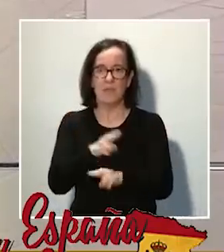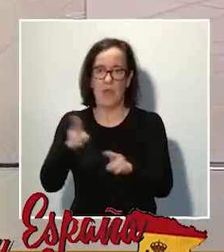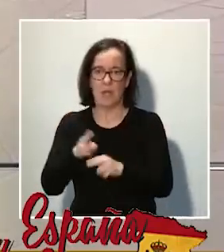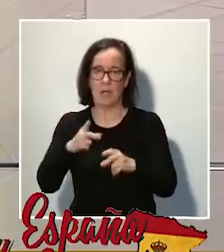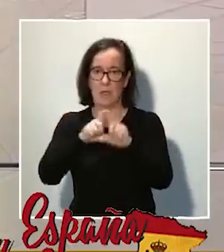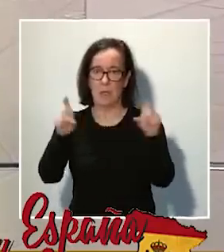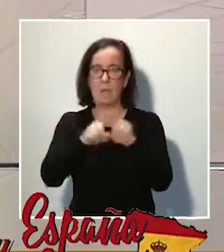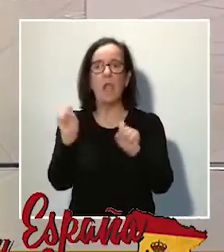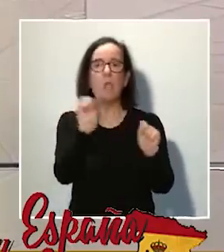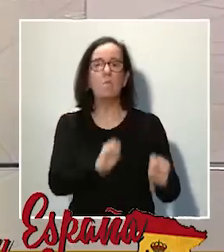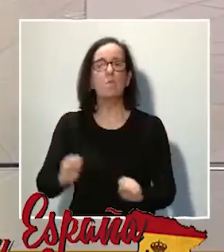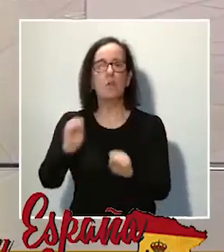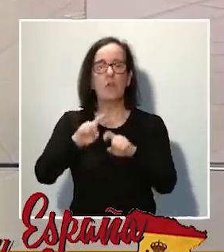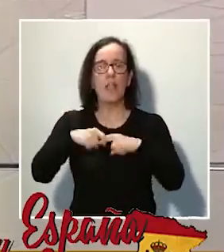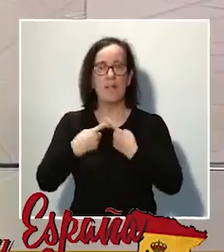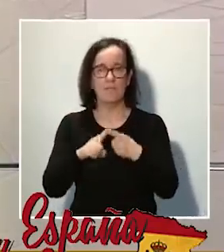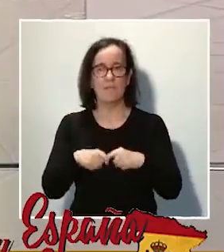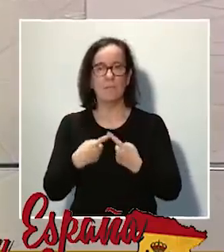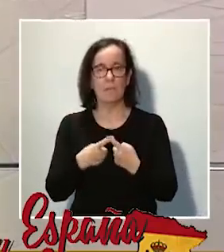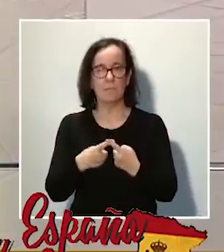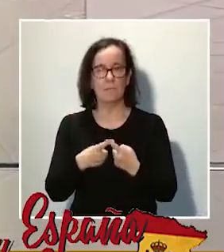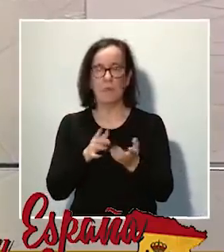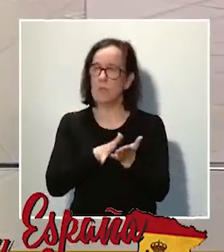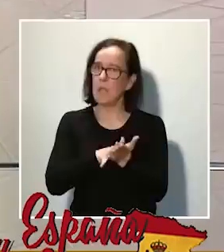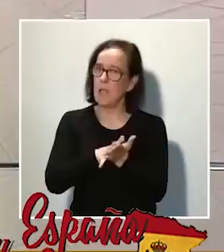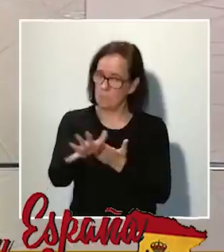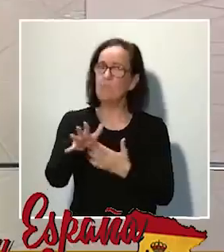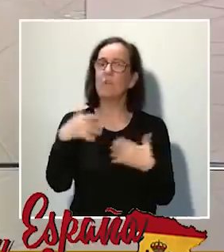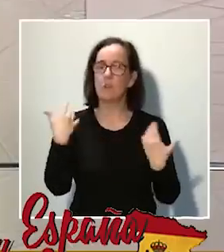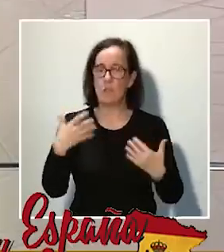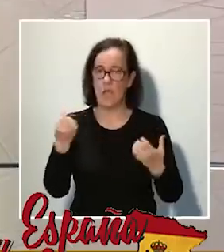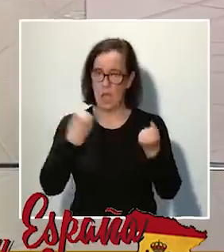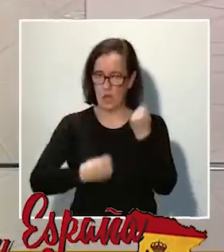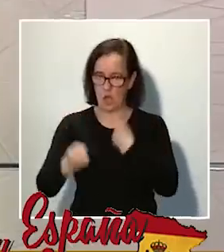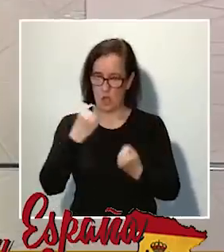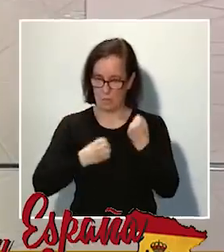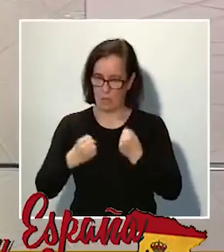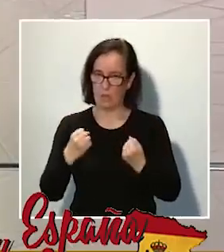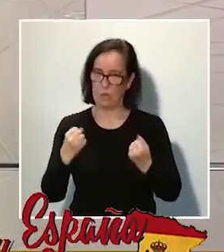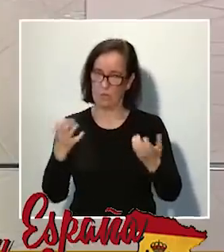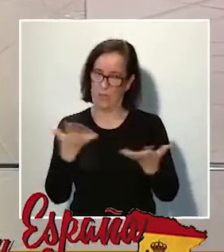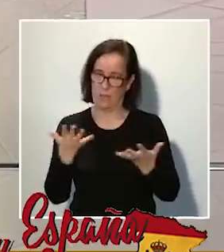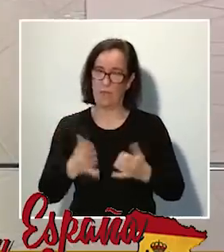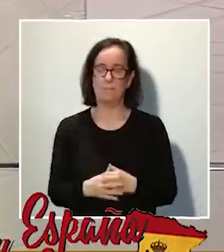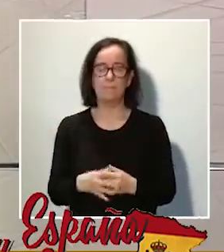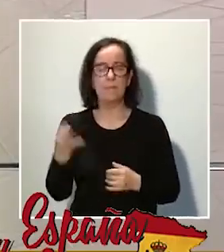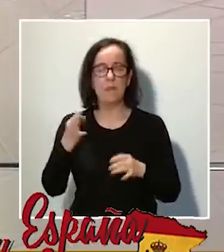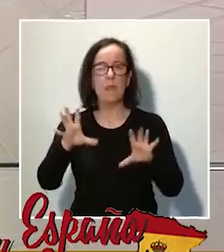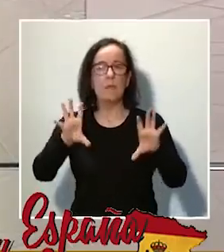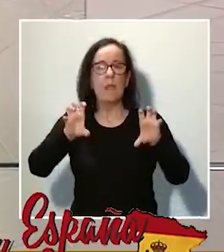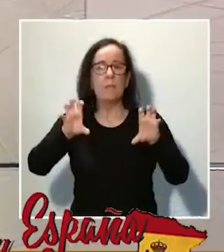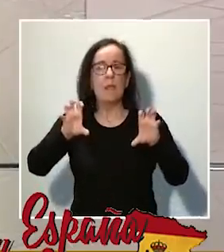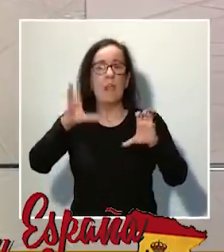el pueblo nos permanezcamos unidos, nos quedemos en nuestras casas, todos,